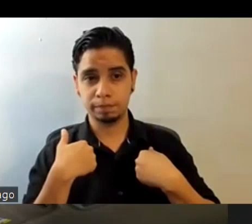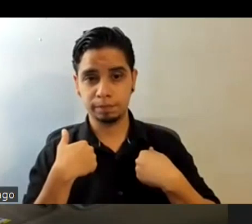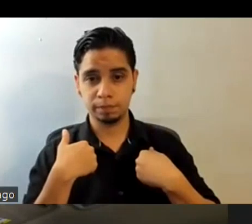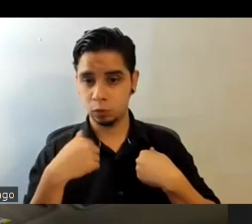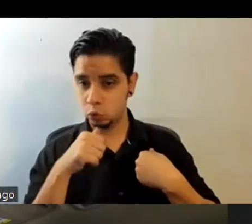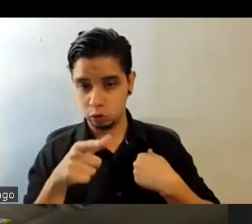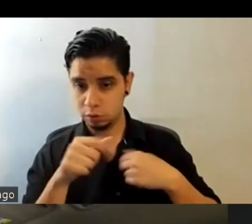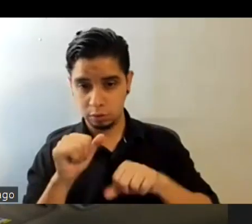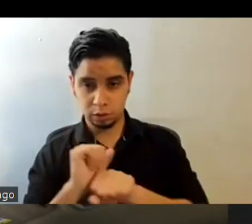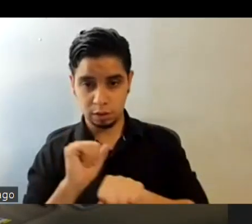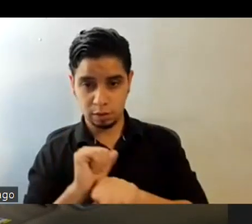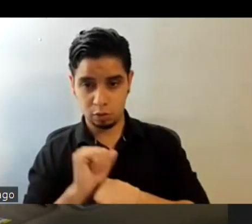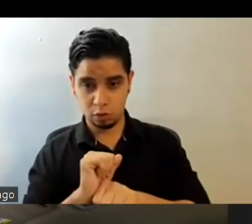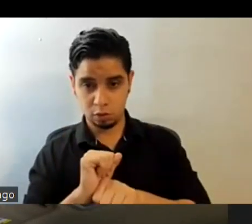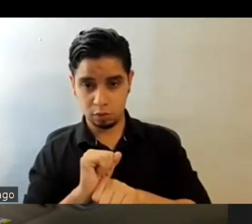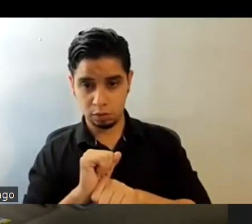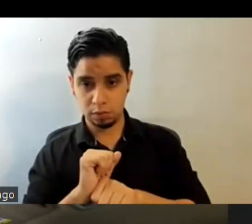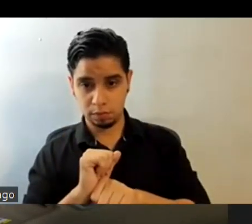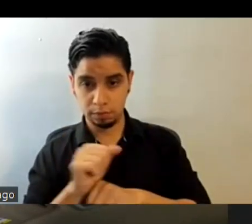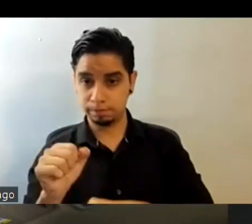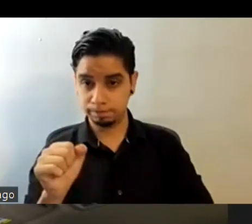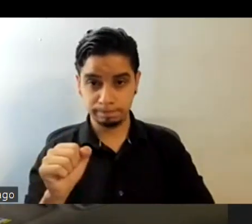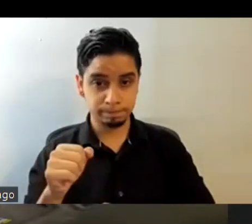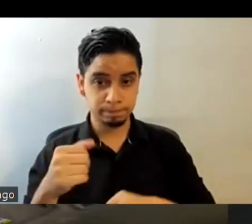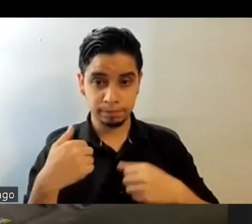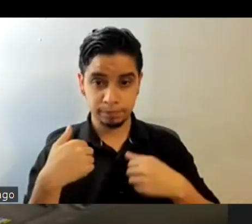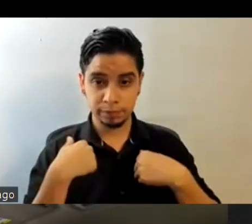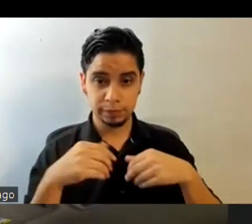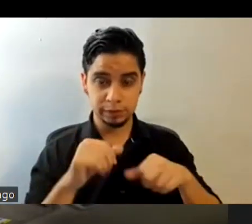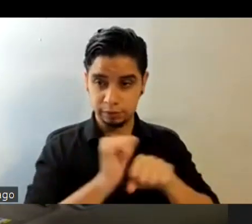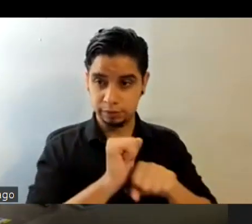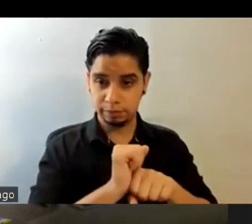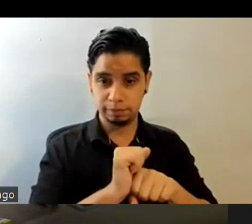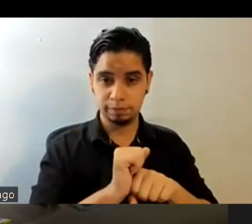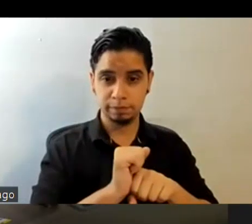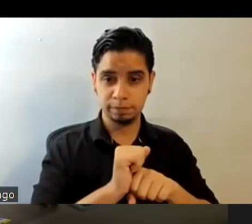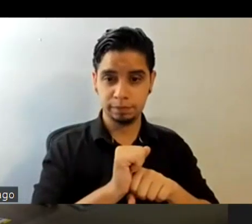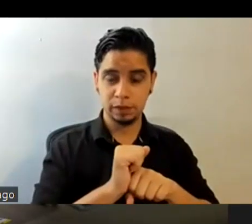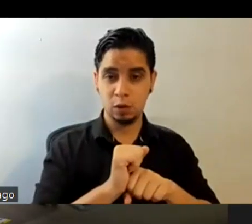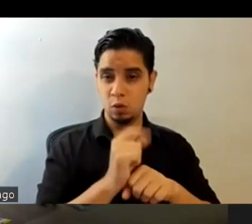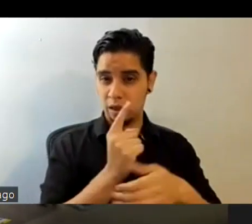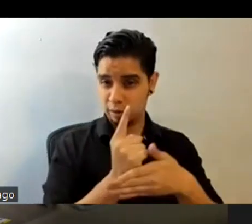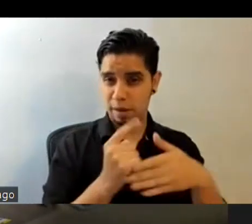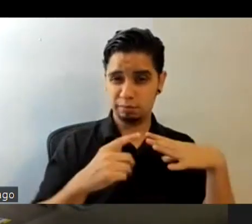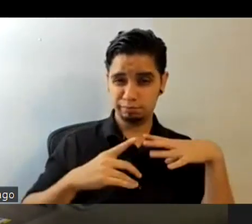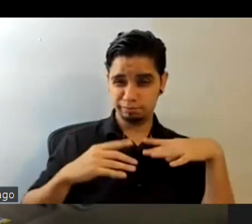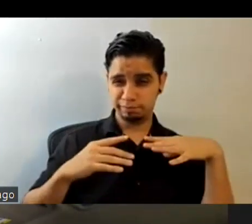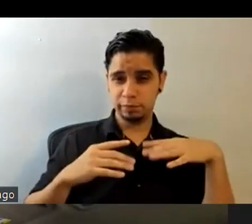trabajando como médico. Sí, yo estaba trabajando. ¿Sí? Nosotros empezamos a trabajar después de una semana de eso de la